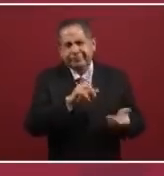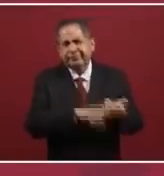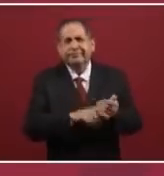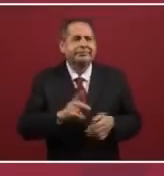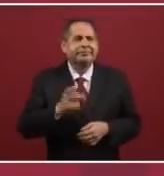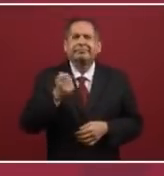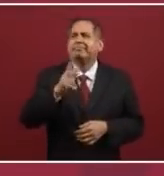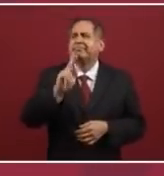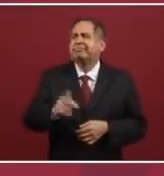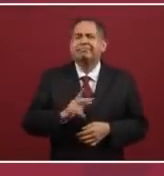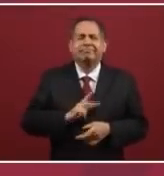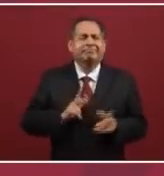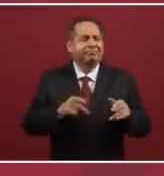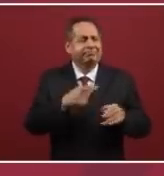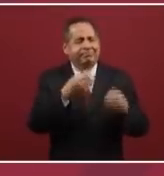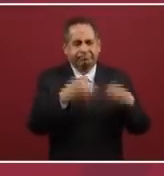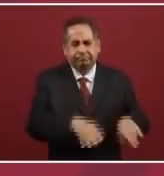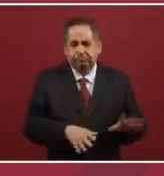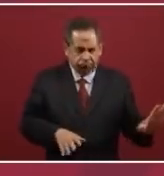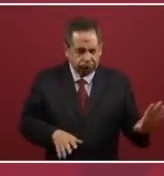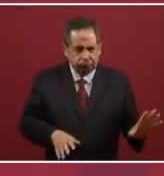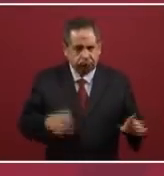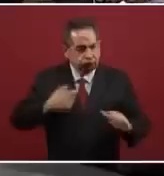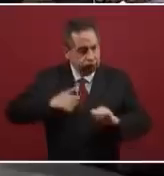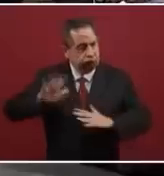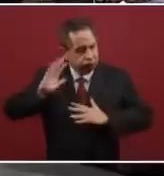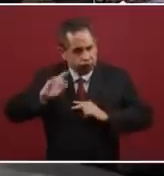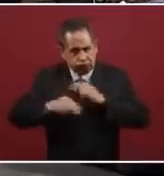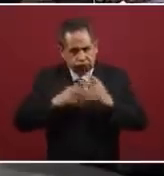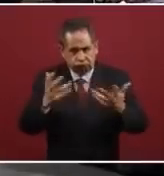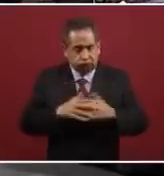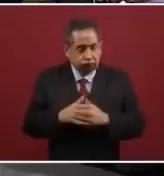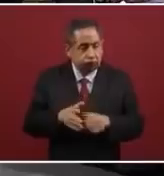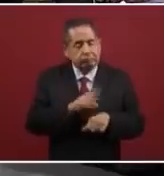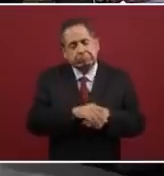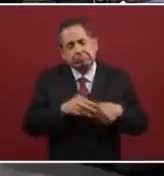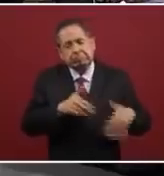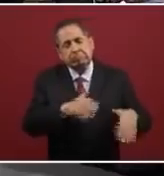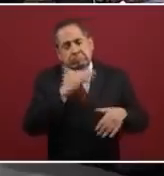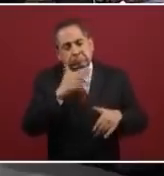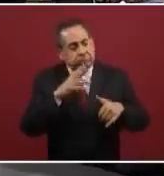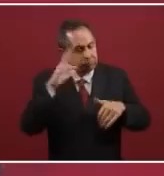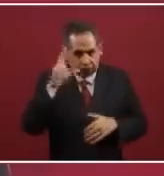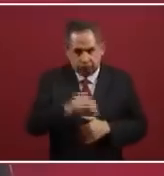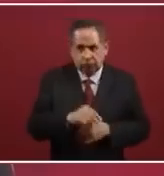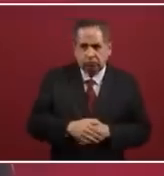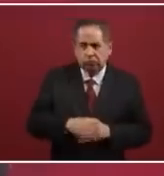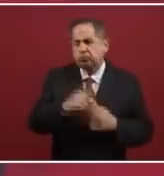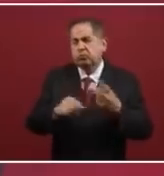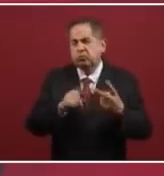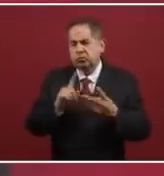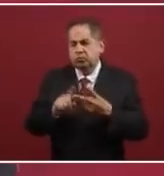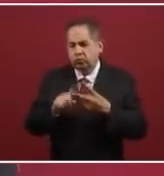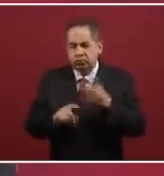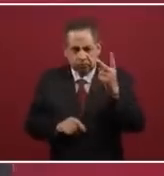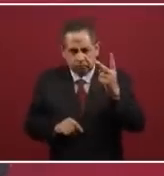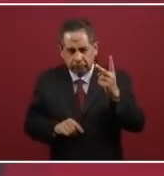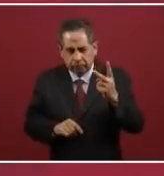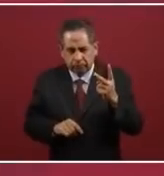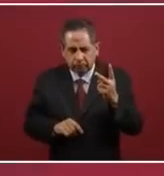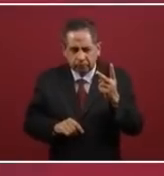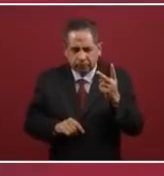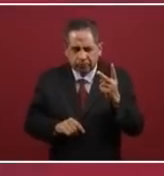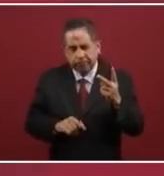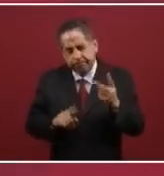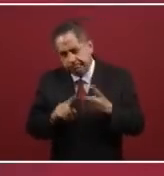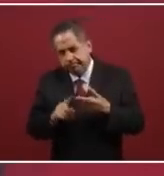le ha hecho al país y es nuestro compromiso no permitir la corrupción acerca de lo segundo pues es